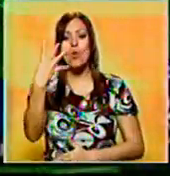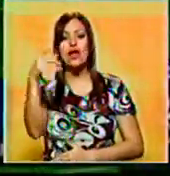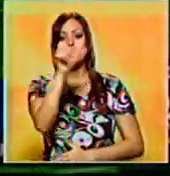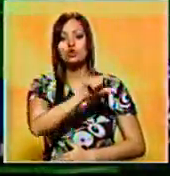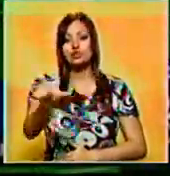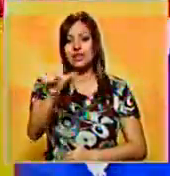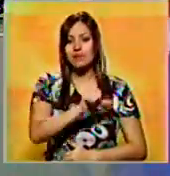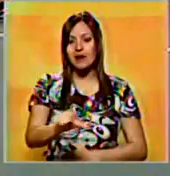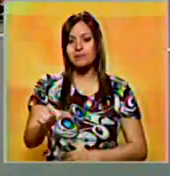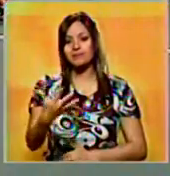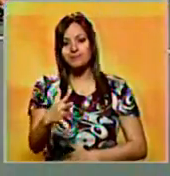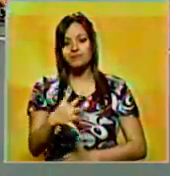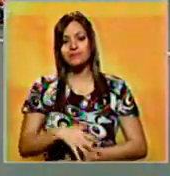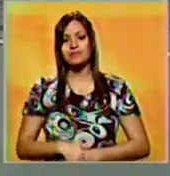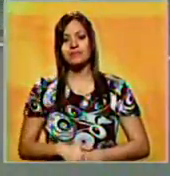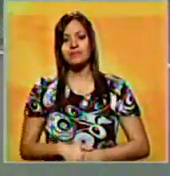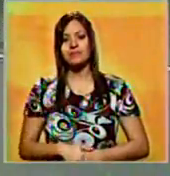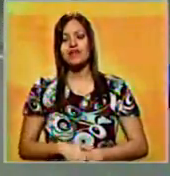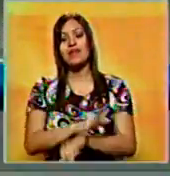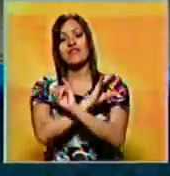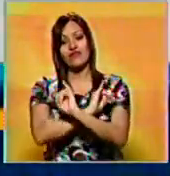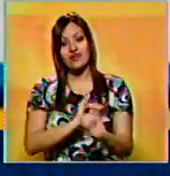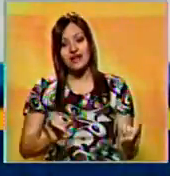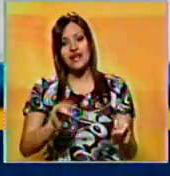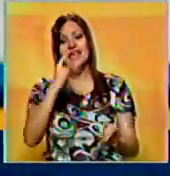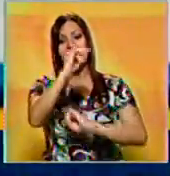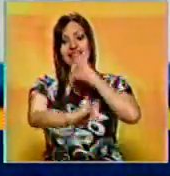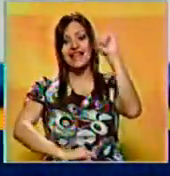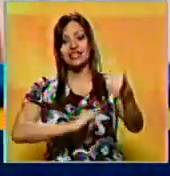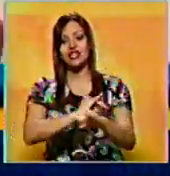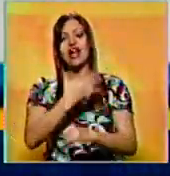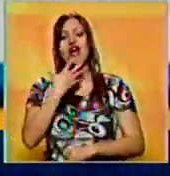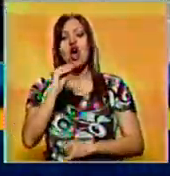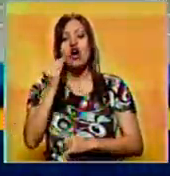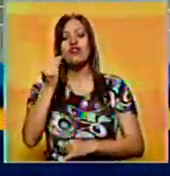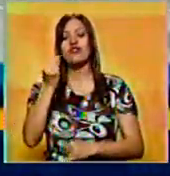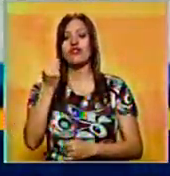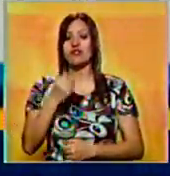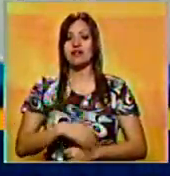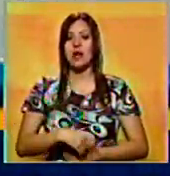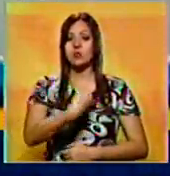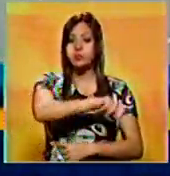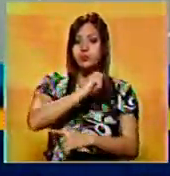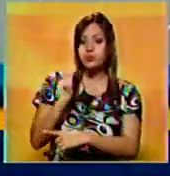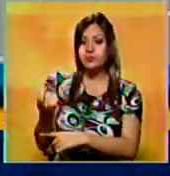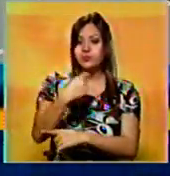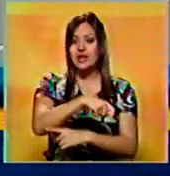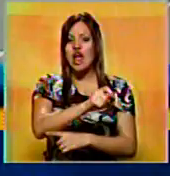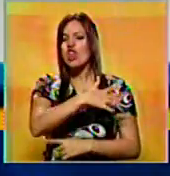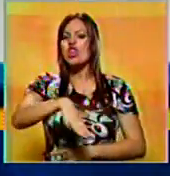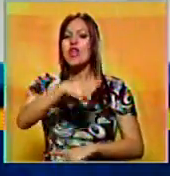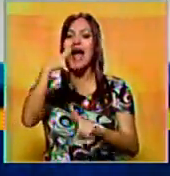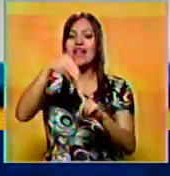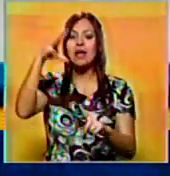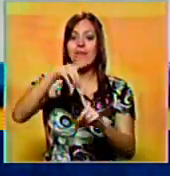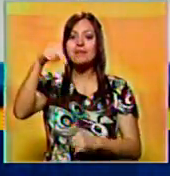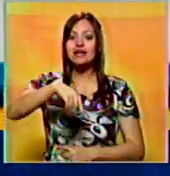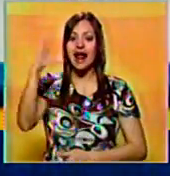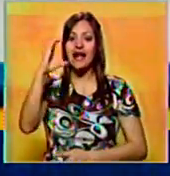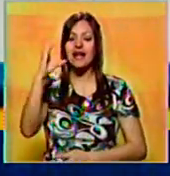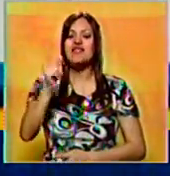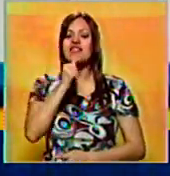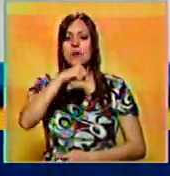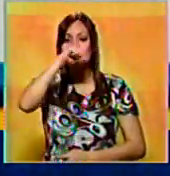semanas. Y cerramos con el torneo internacional juvenil de tenis grado 1 que se desarrolla en las canchas del Altamira Tennis Club acá en Caracas. La